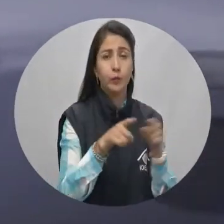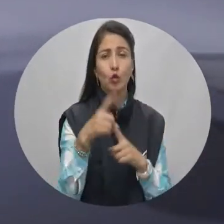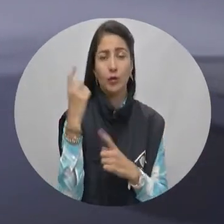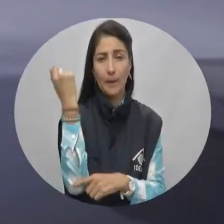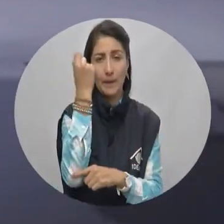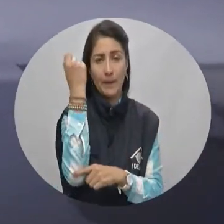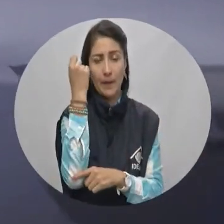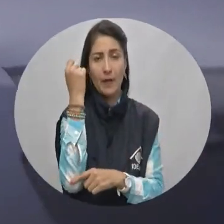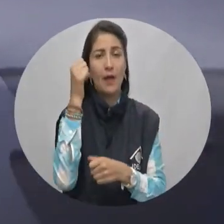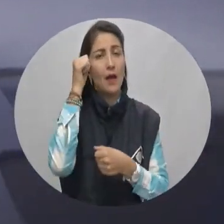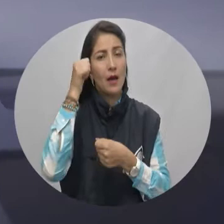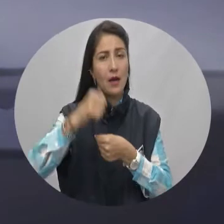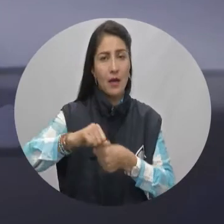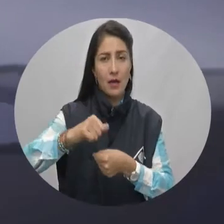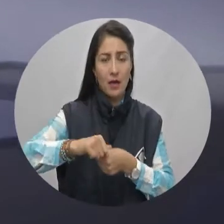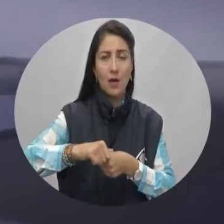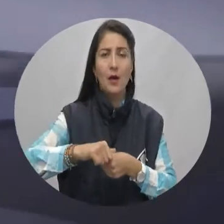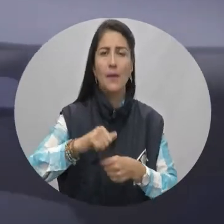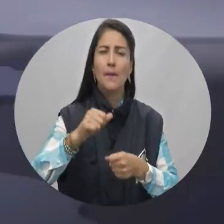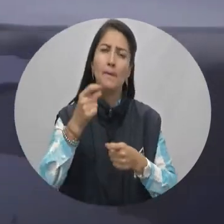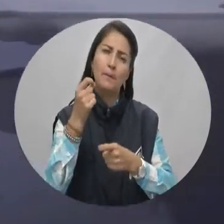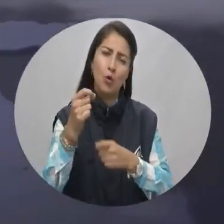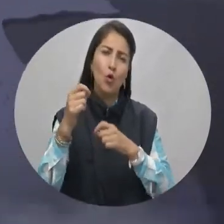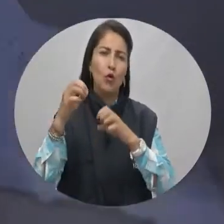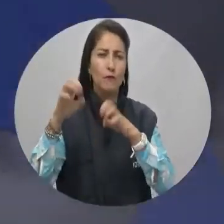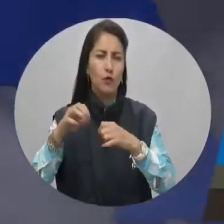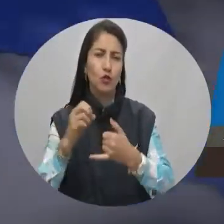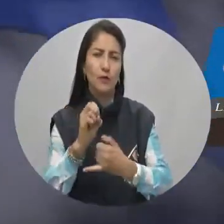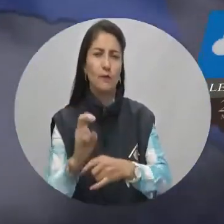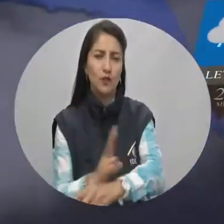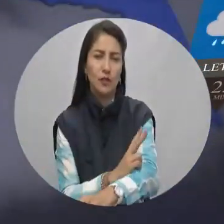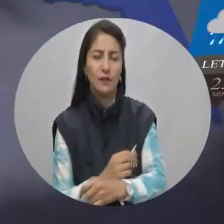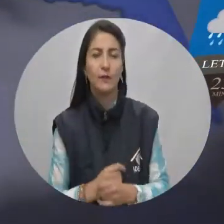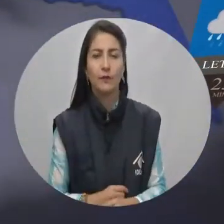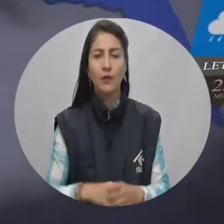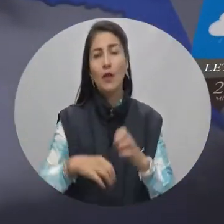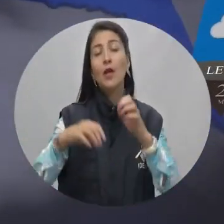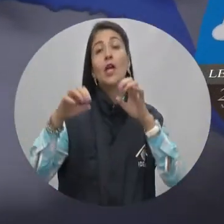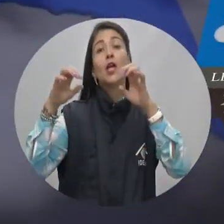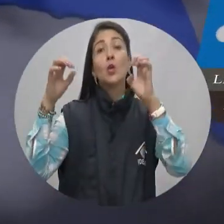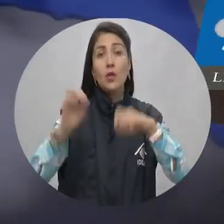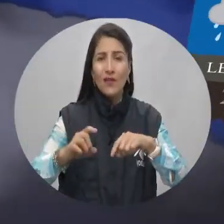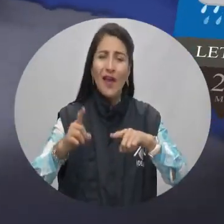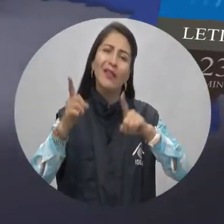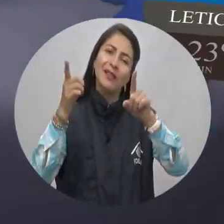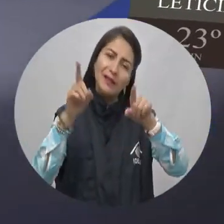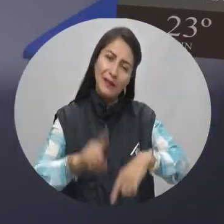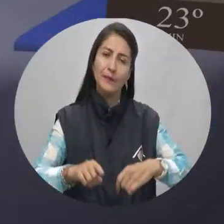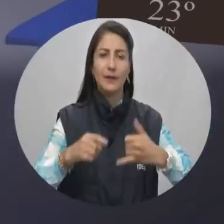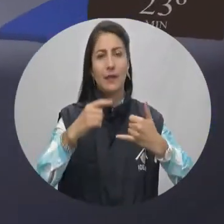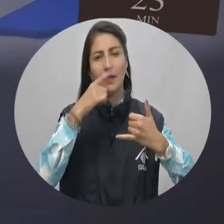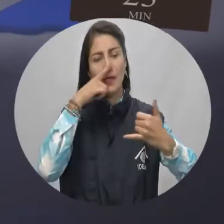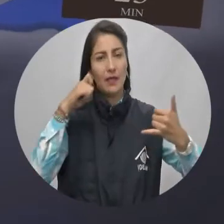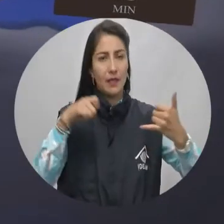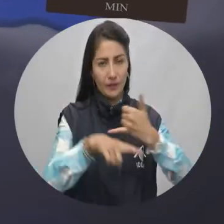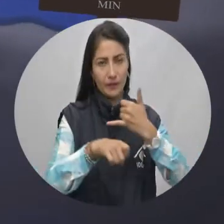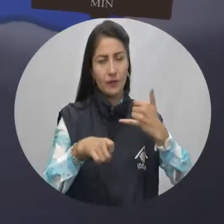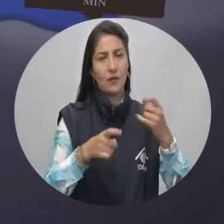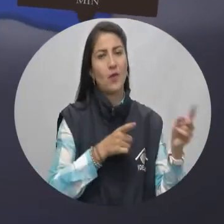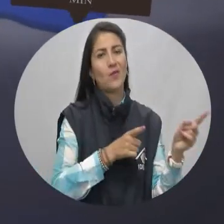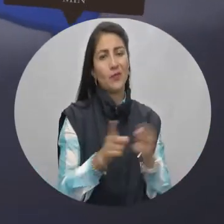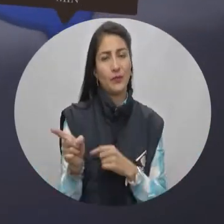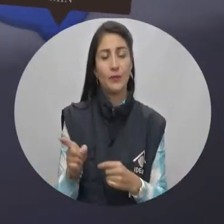agua. Lluvias intensas en Meta y Vichada. En la región amazónica persisten las lluvias. Atención